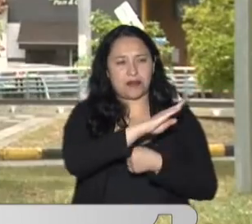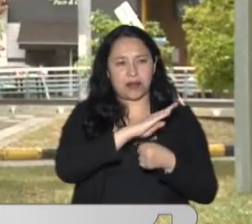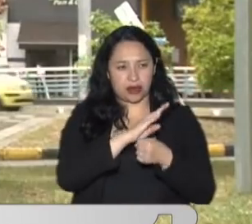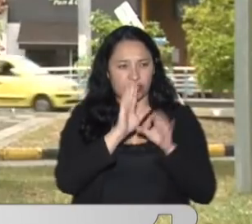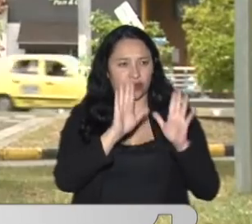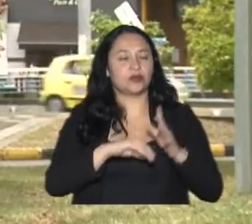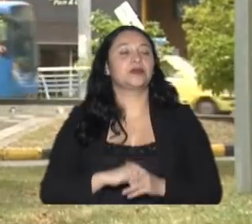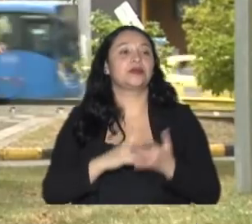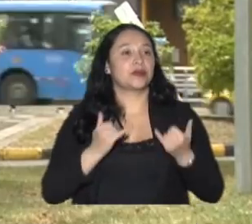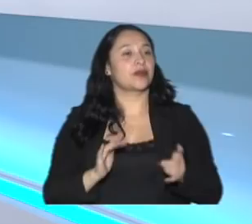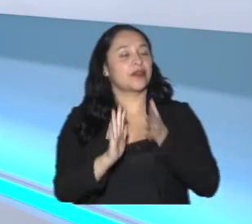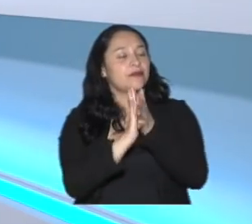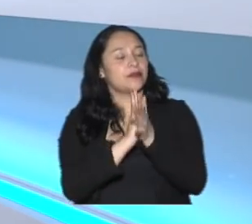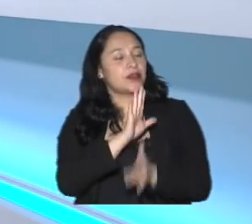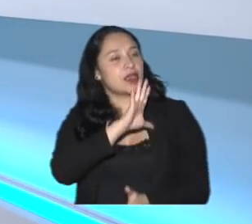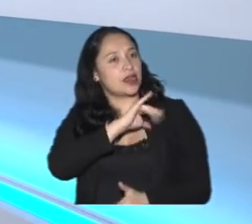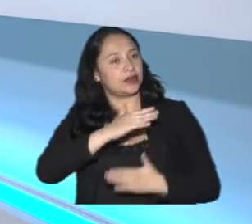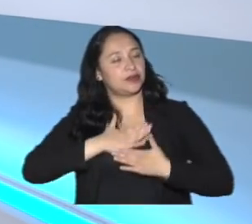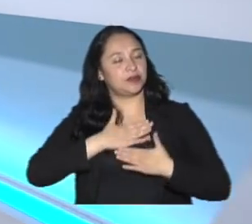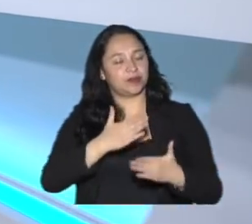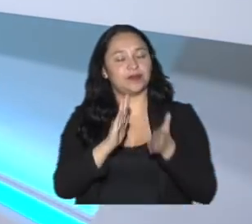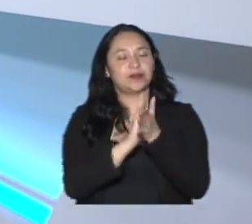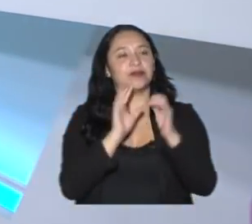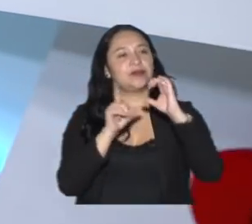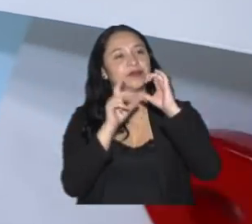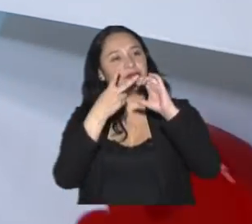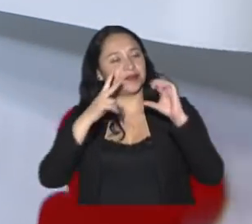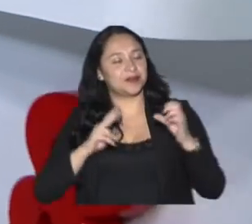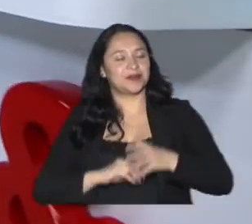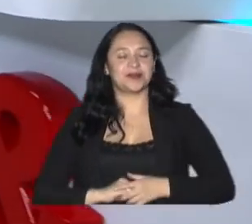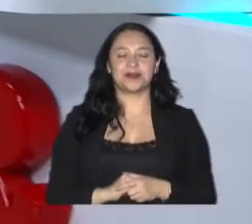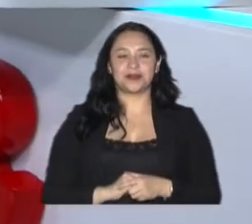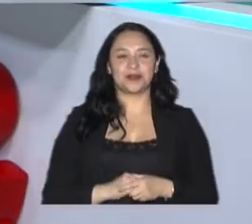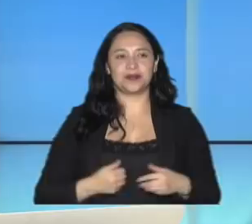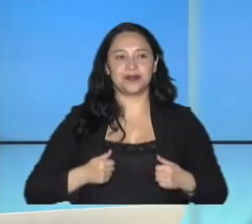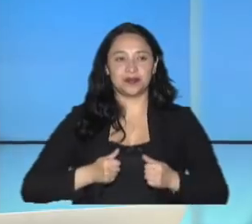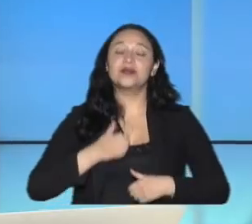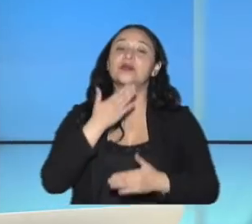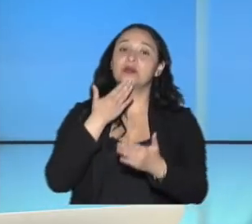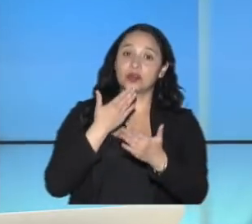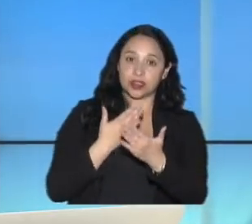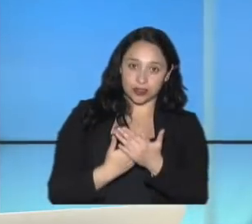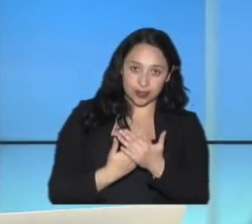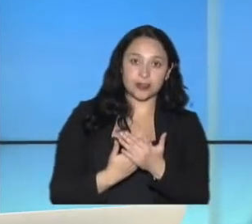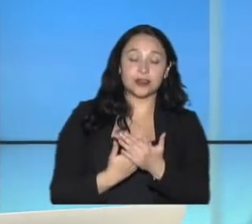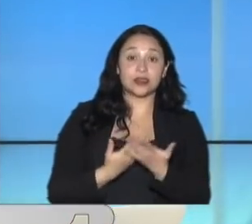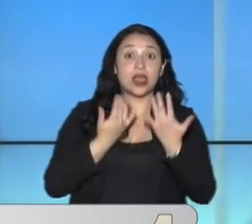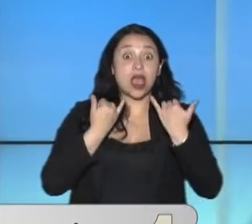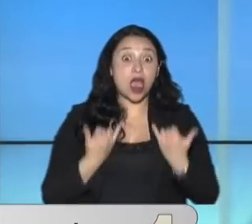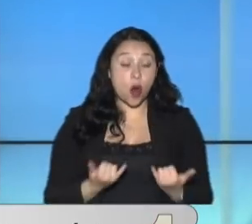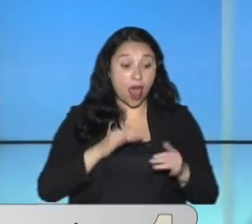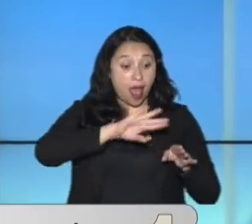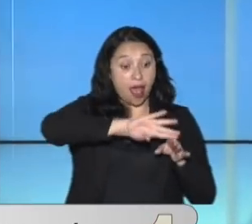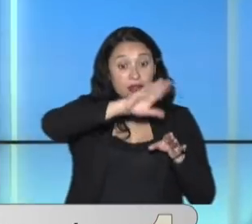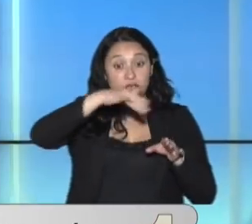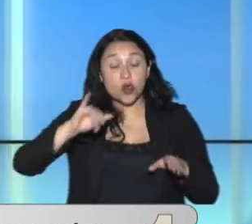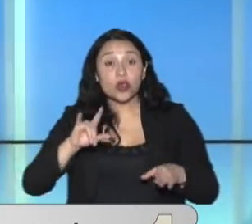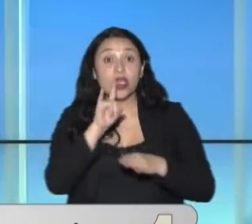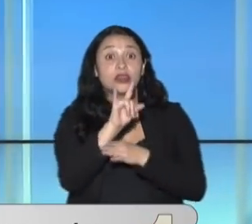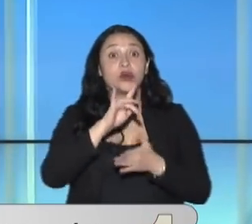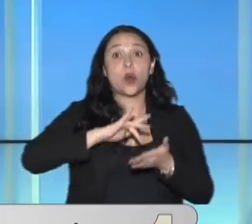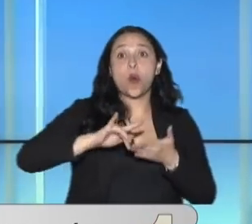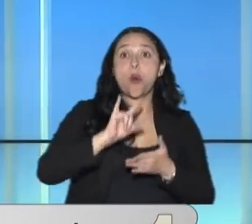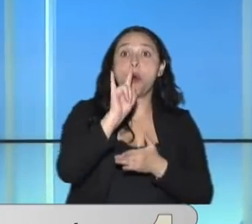por ahora la información desde Cali, Sebastián Bedoya para Noticentro 1, CMI. Sebastián, muchas gracias. Y las UCI en Antioquia ya superaron